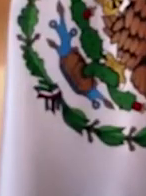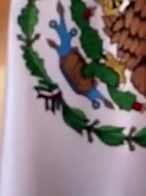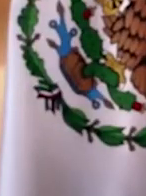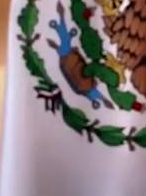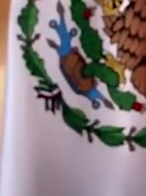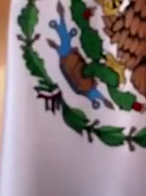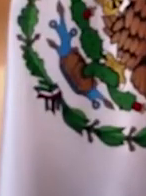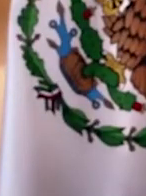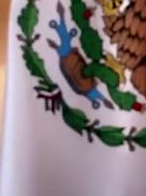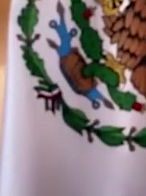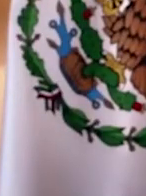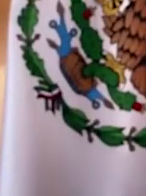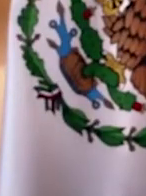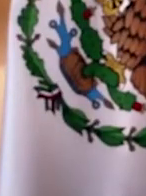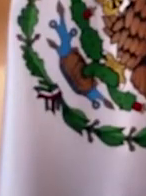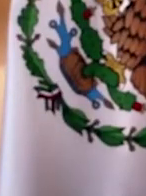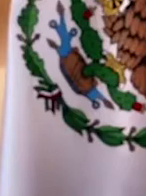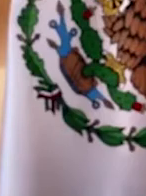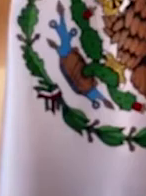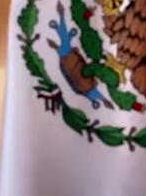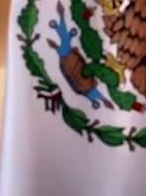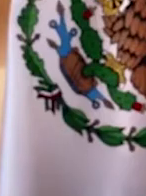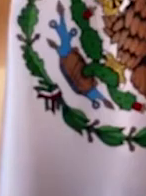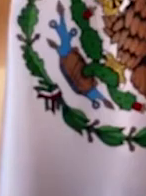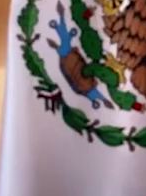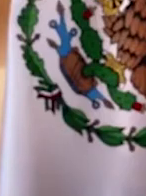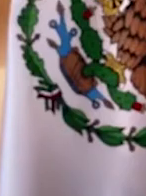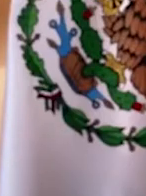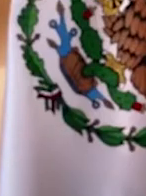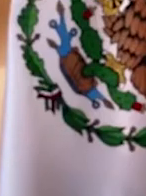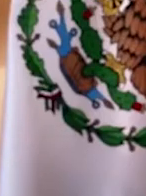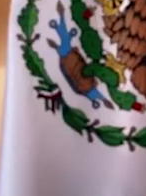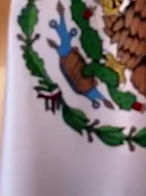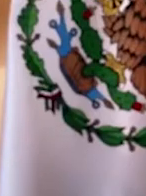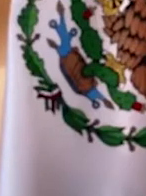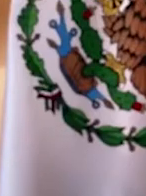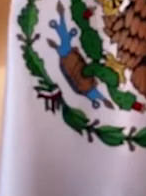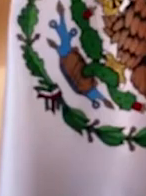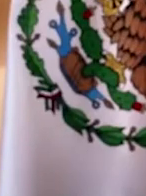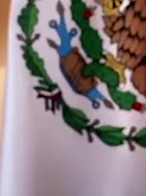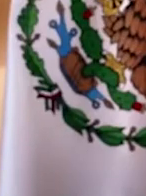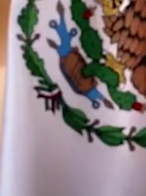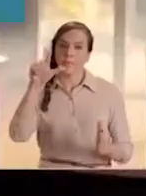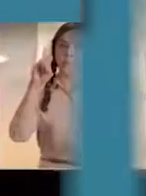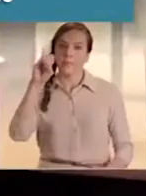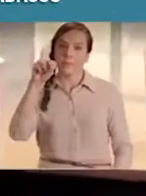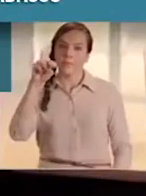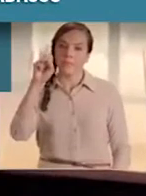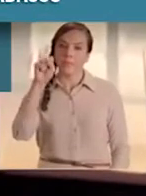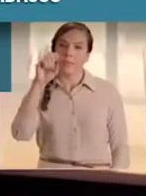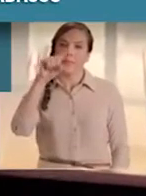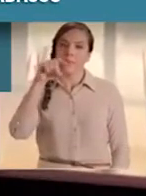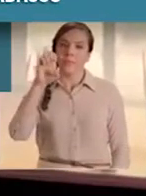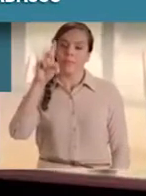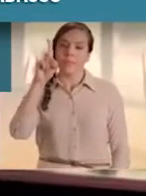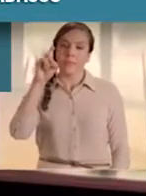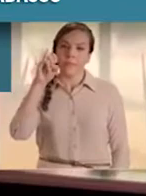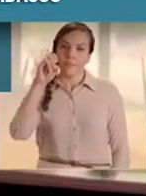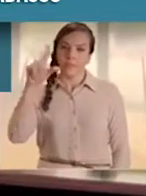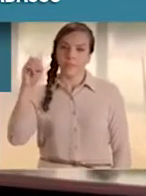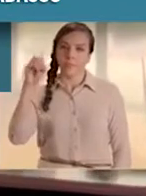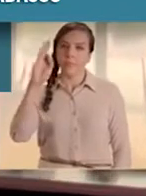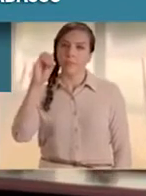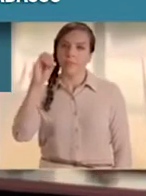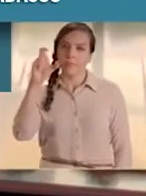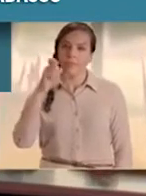la cual permitirá una reactivación económica regional a mediano y a largo plazo. Los días